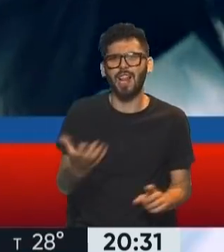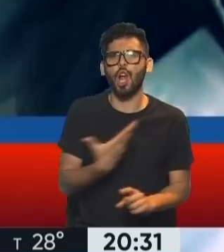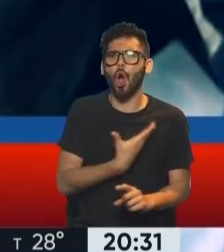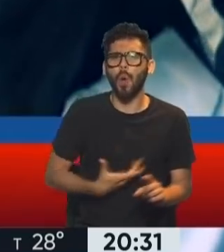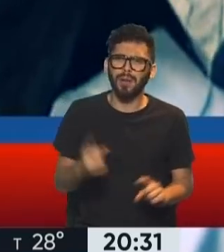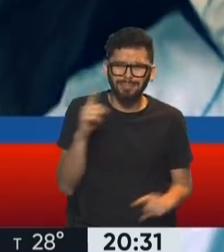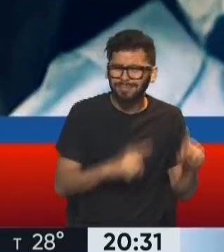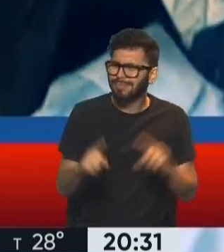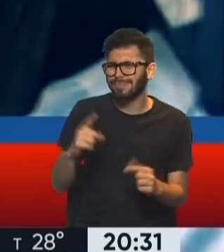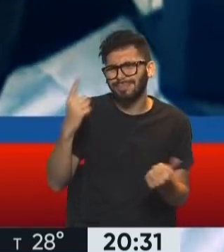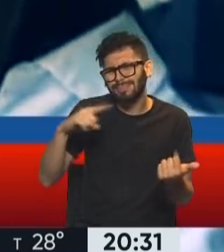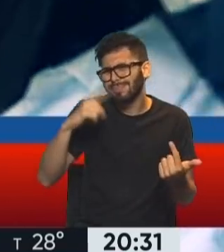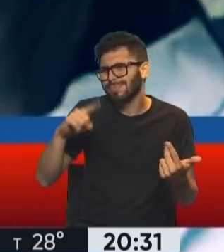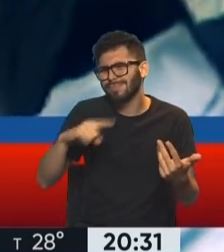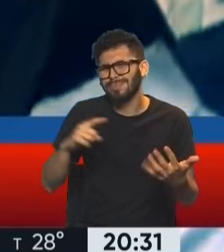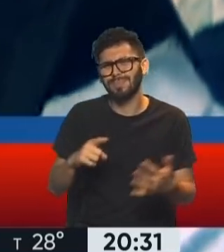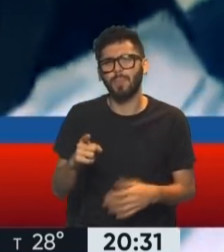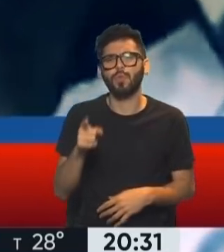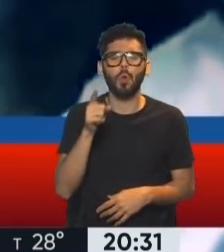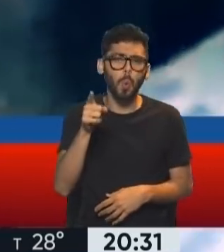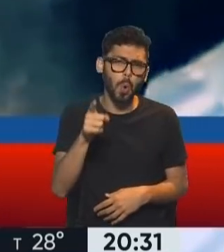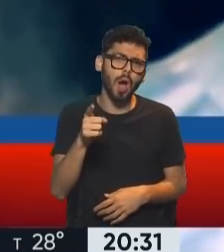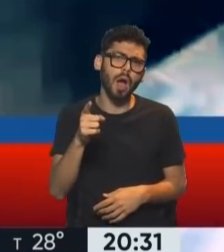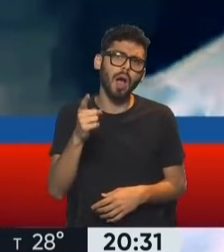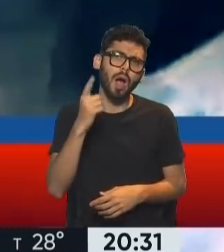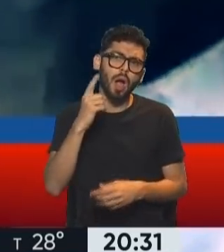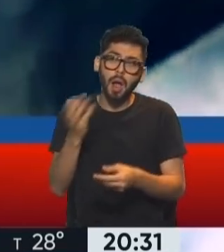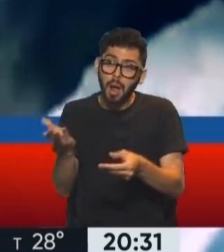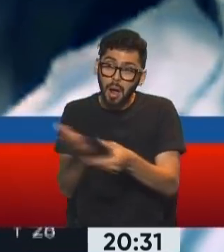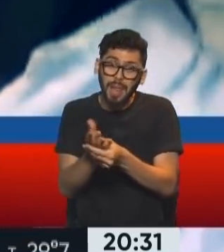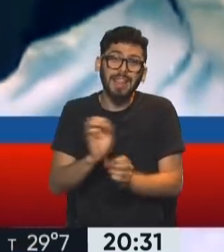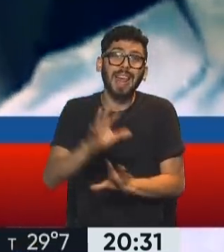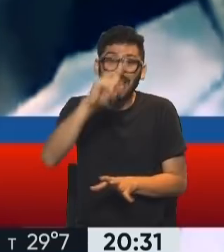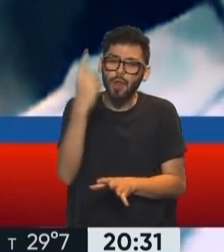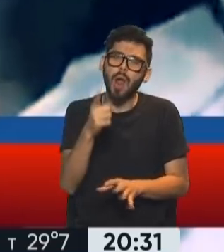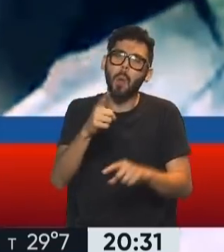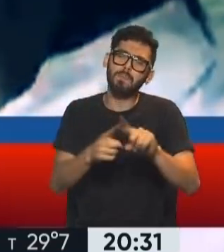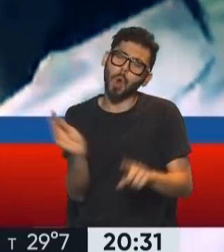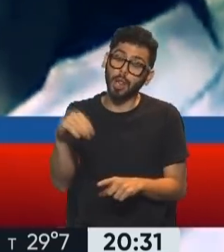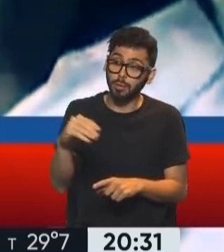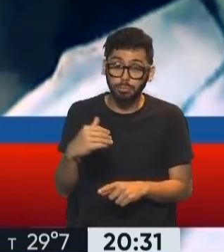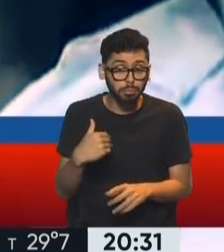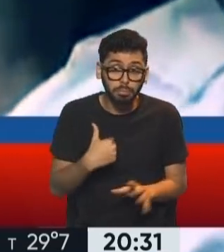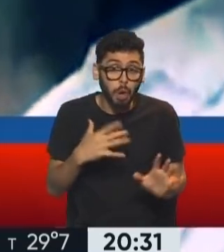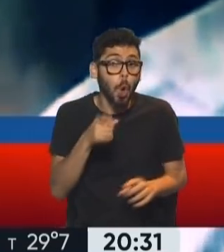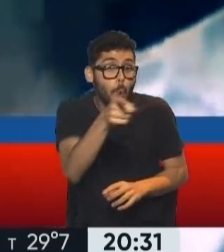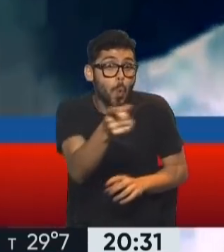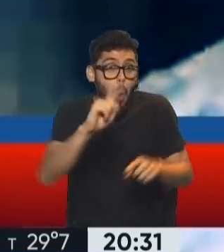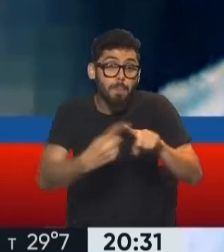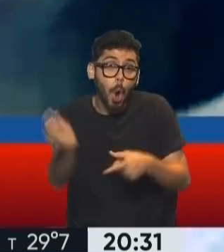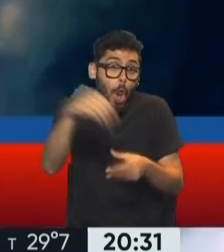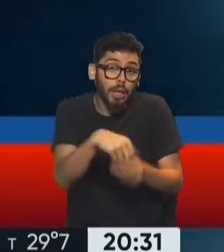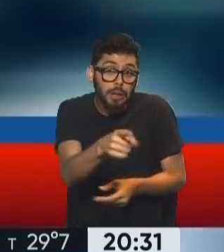todo lo posible. Y usted está politizando la causa de una tragedia nacional. Usted está politizando la causa. Usted está politizando. Porque